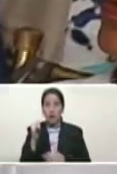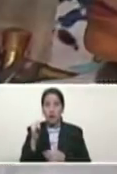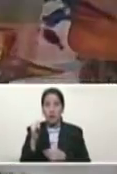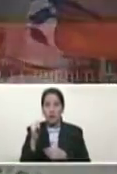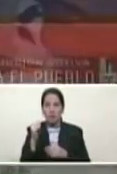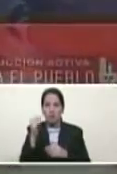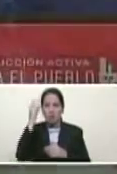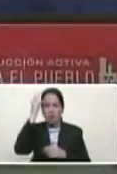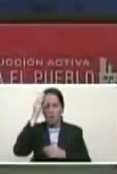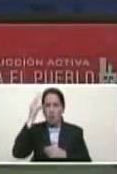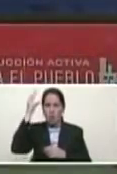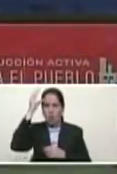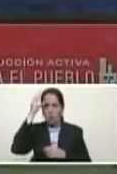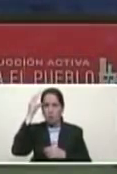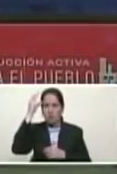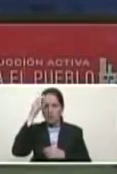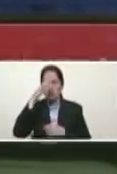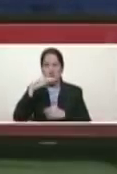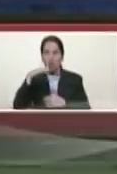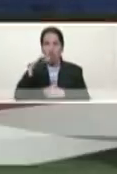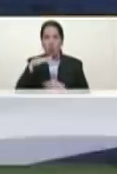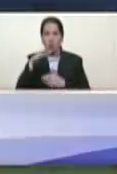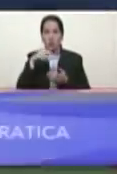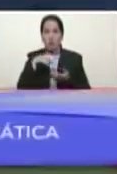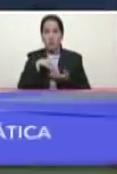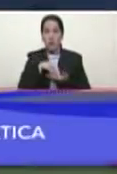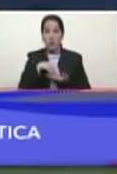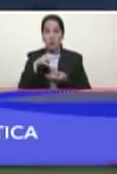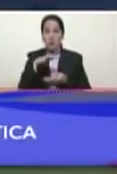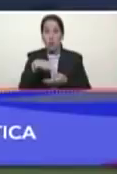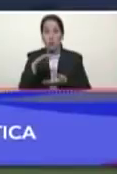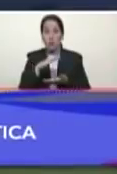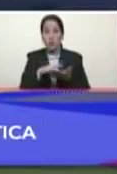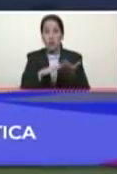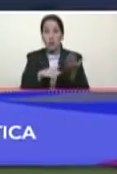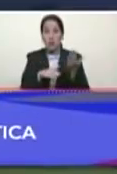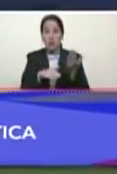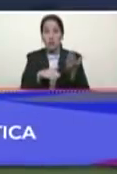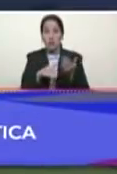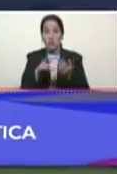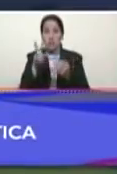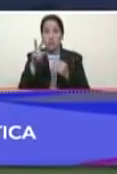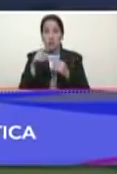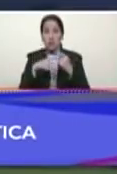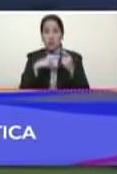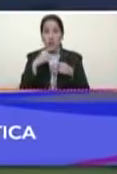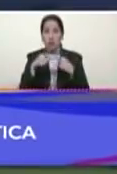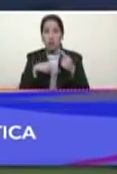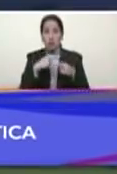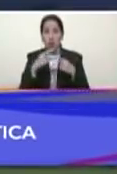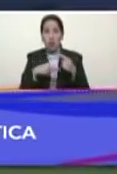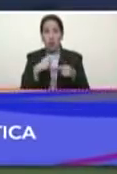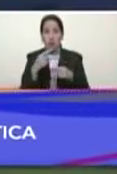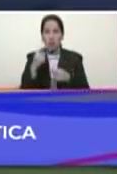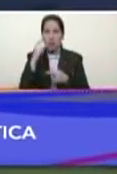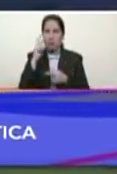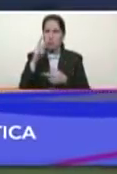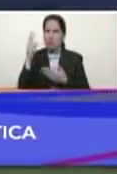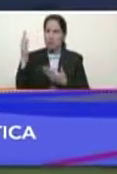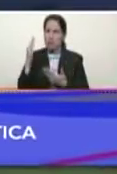parados y hacia dónde vamos. Así que diariamente, miren, Me traen, miren lo que me traen,